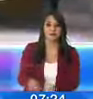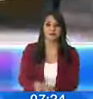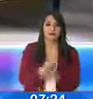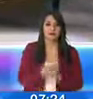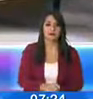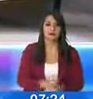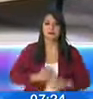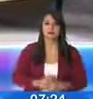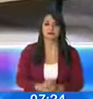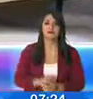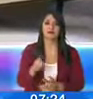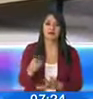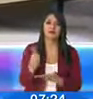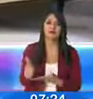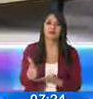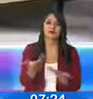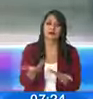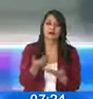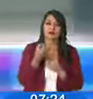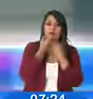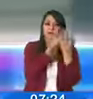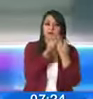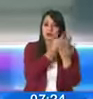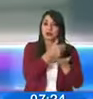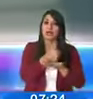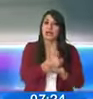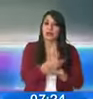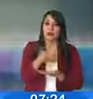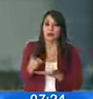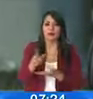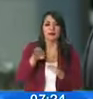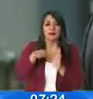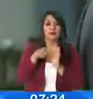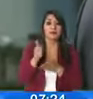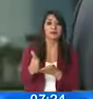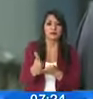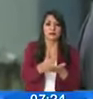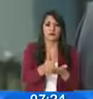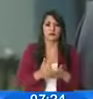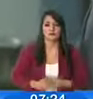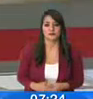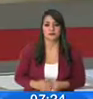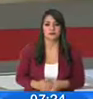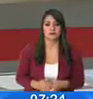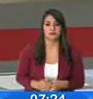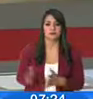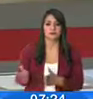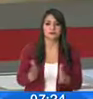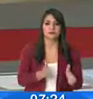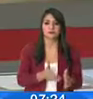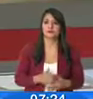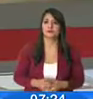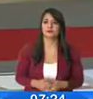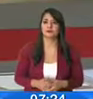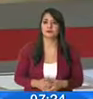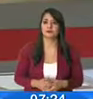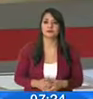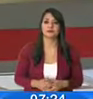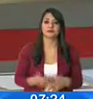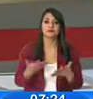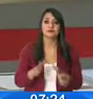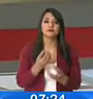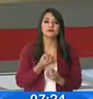forman parte de la cooperación eficaz, informó Héctor Romero. Y se registran las